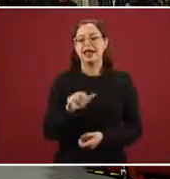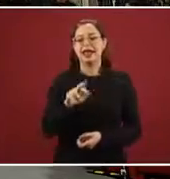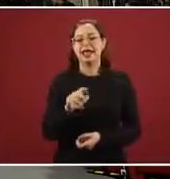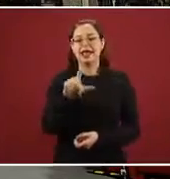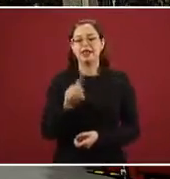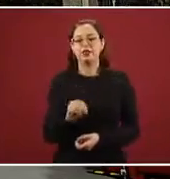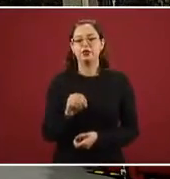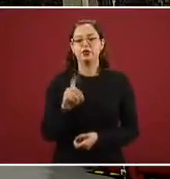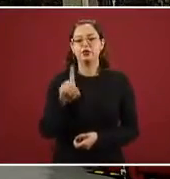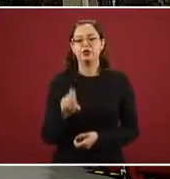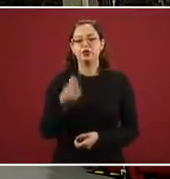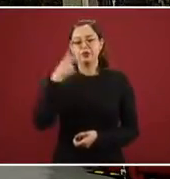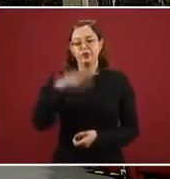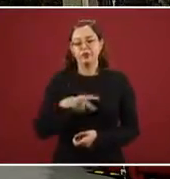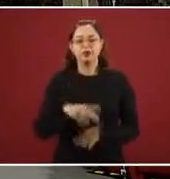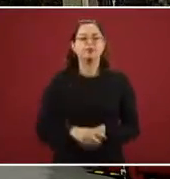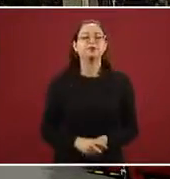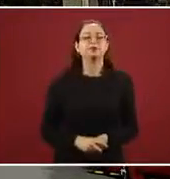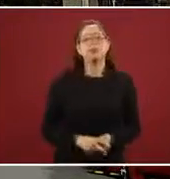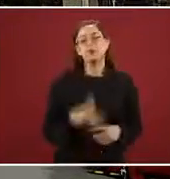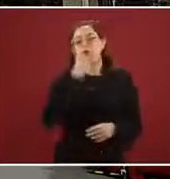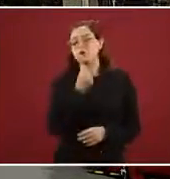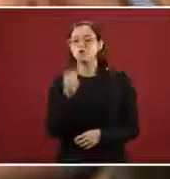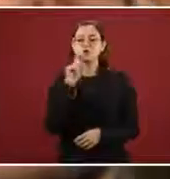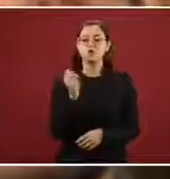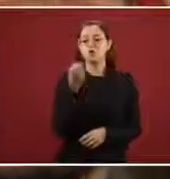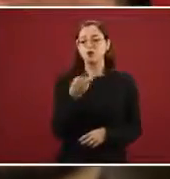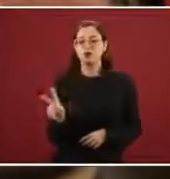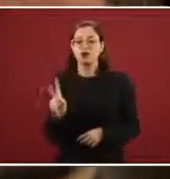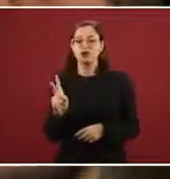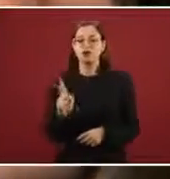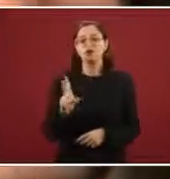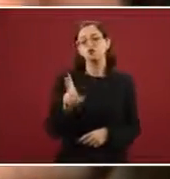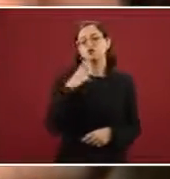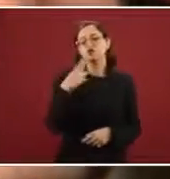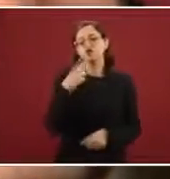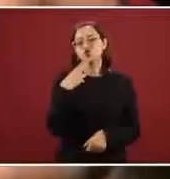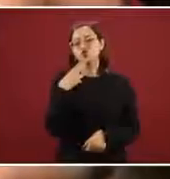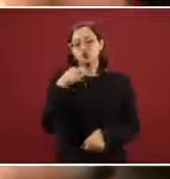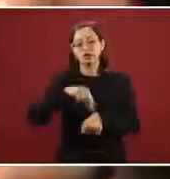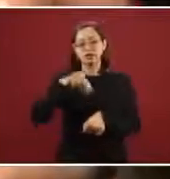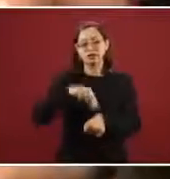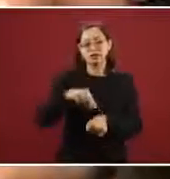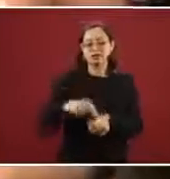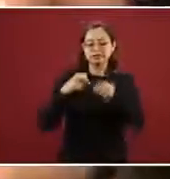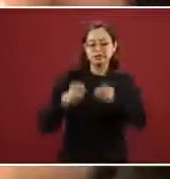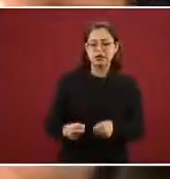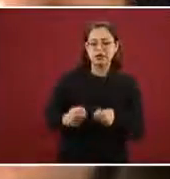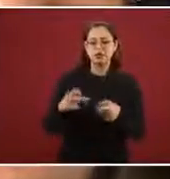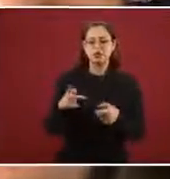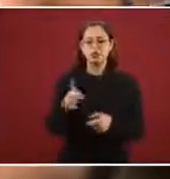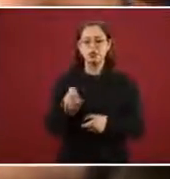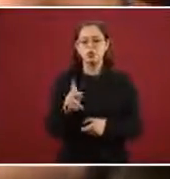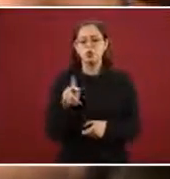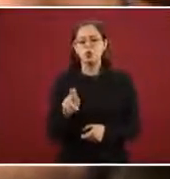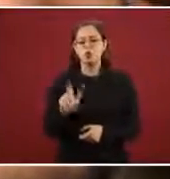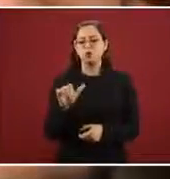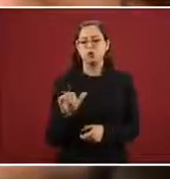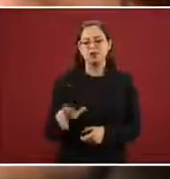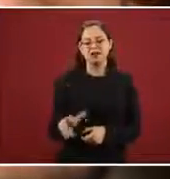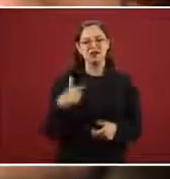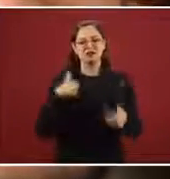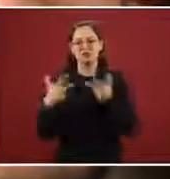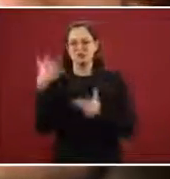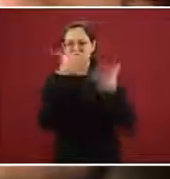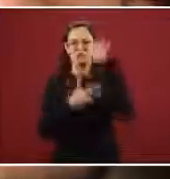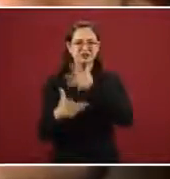y los usuarios del Seguro Popular están todavía muy confundidos acerca de la creación del INSABI y nadie se